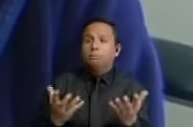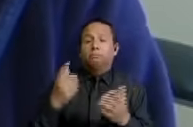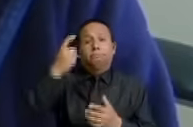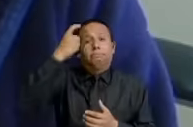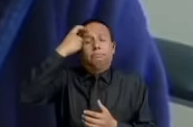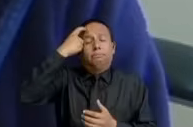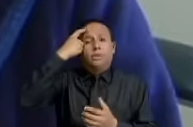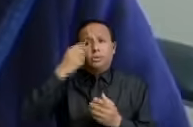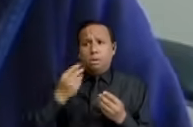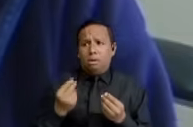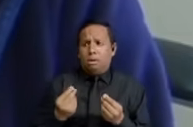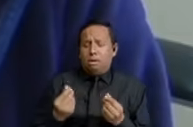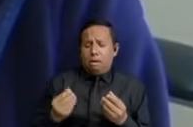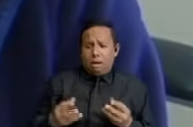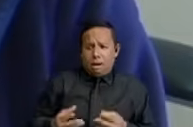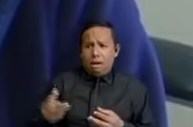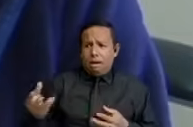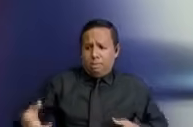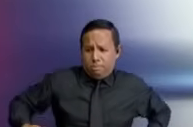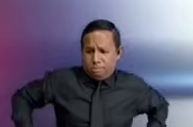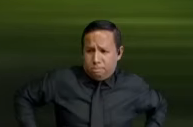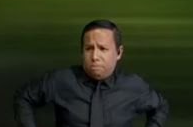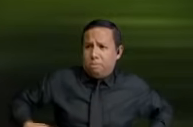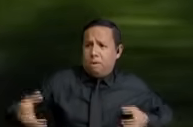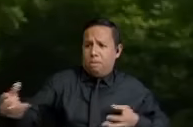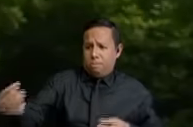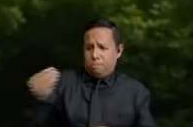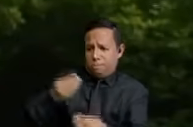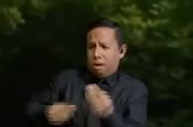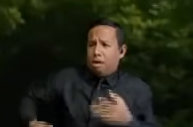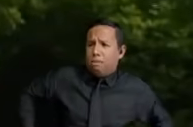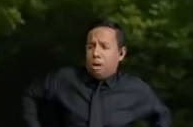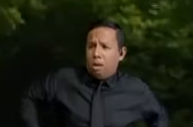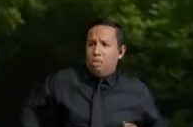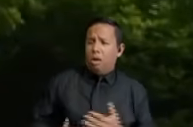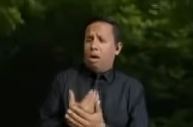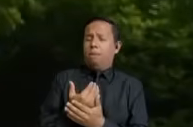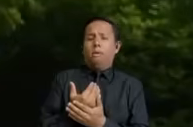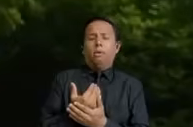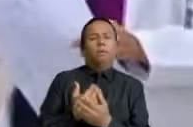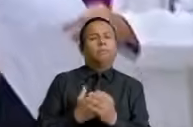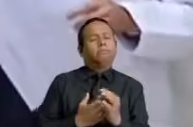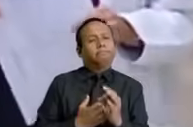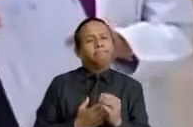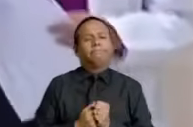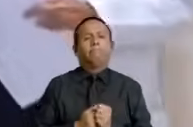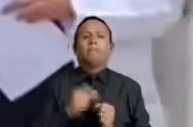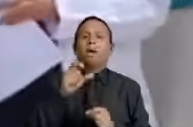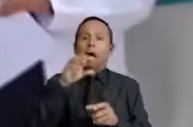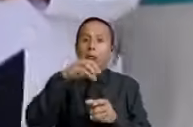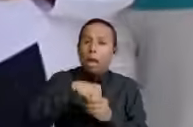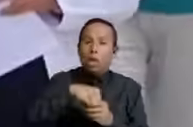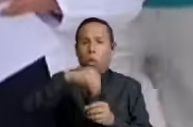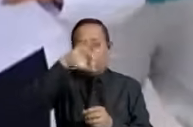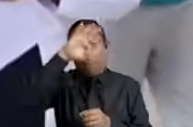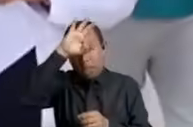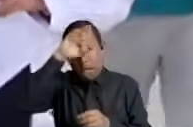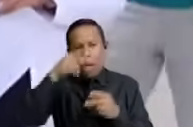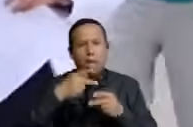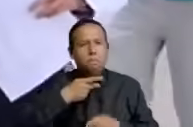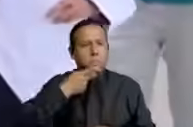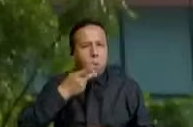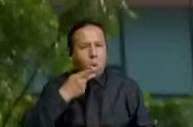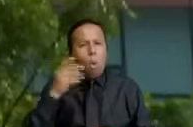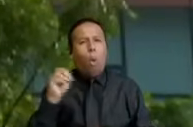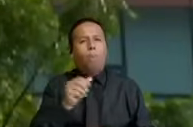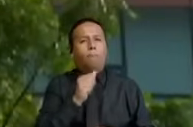IB hacer Pero existe personal médico que a diario tanto en los hospitales públicos como en